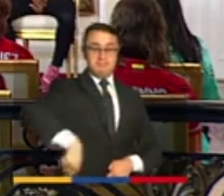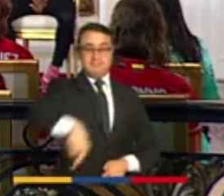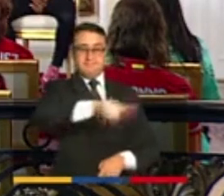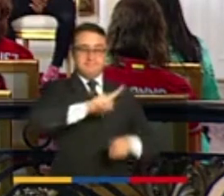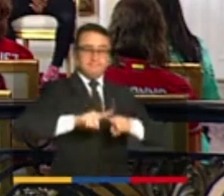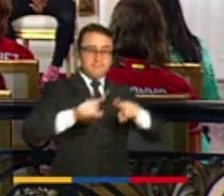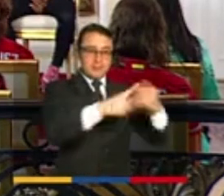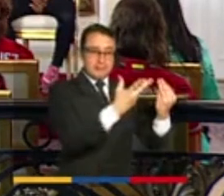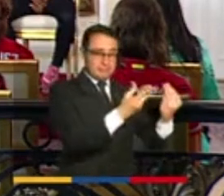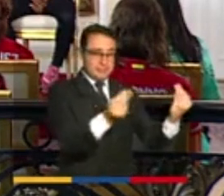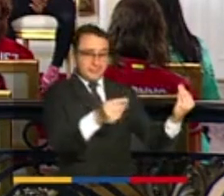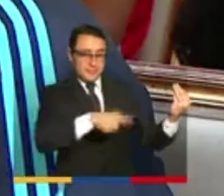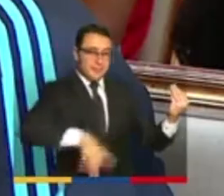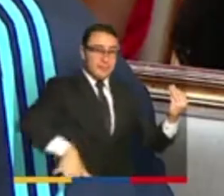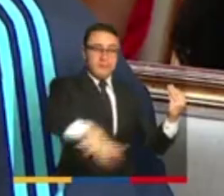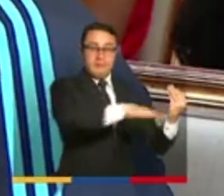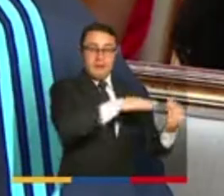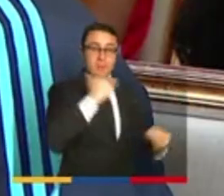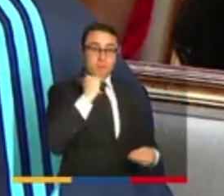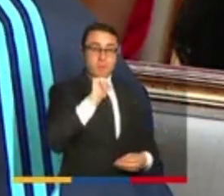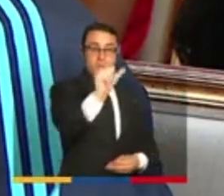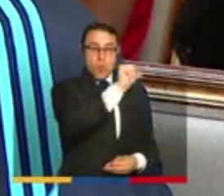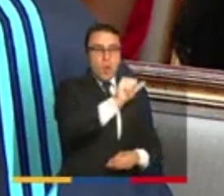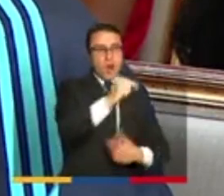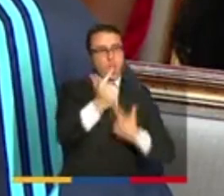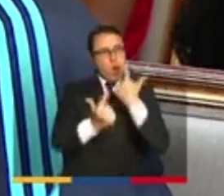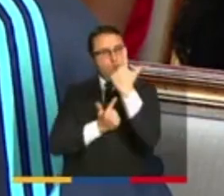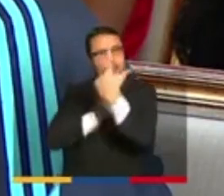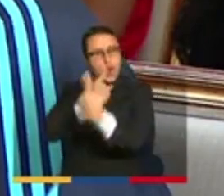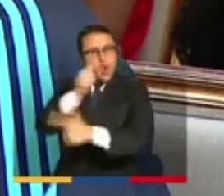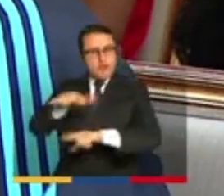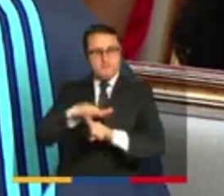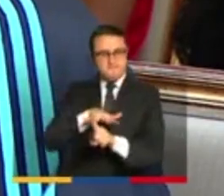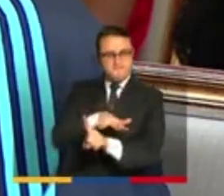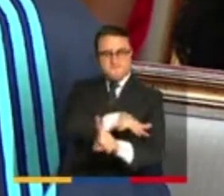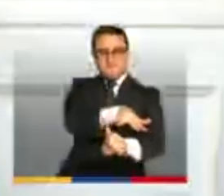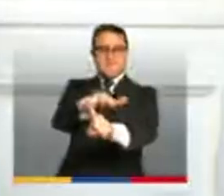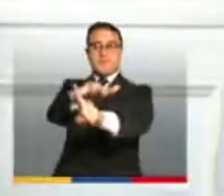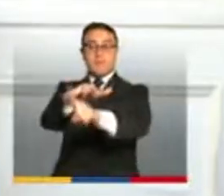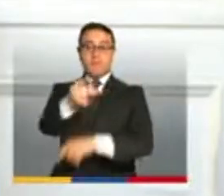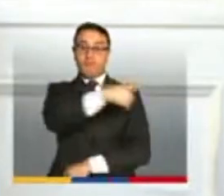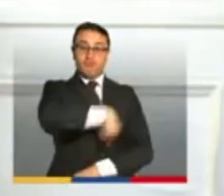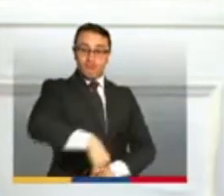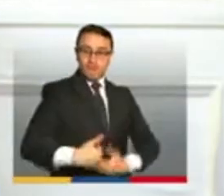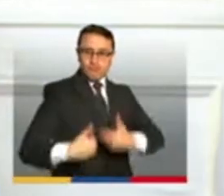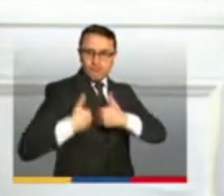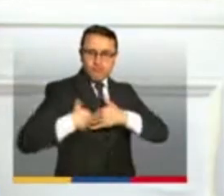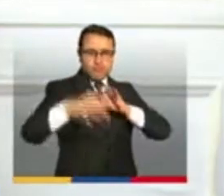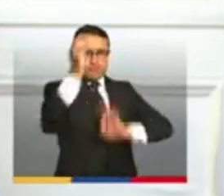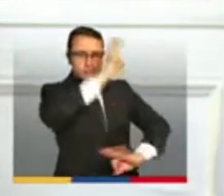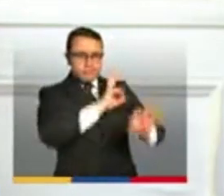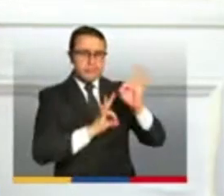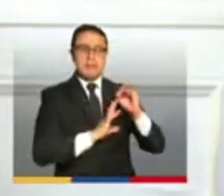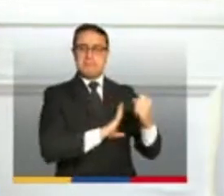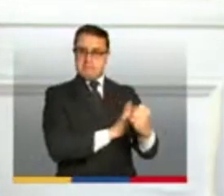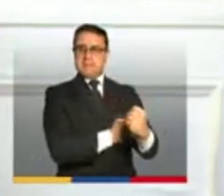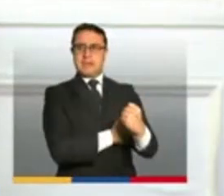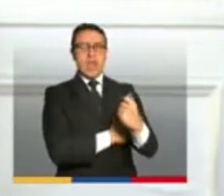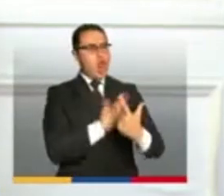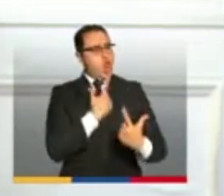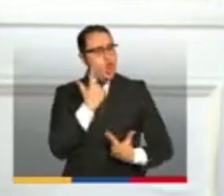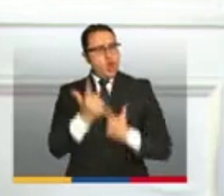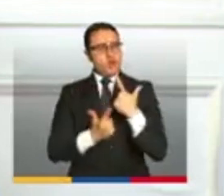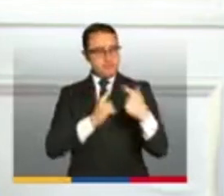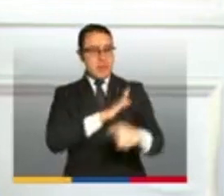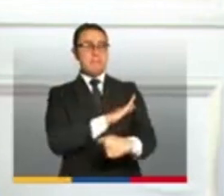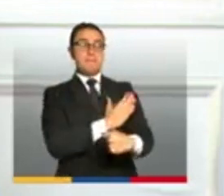terrenos, que tiene que ver con su capacidad organizativa, que tiene que ver con su capacidad de lucha y que tiene que